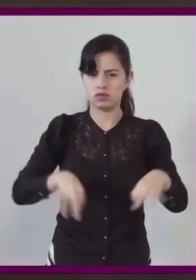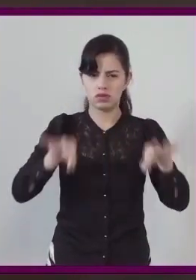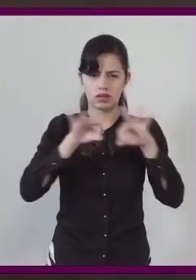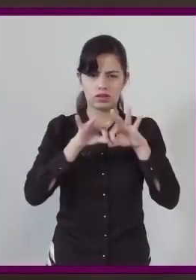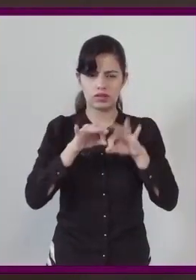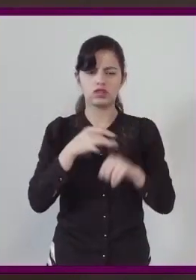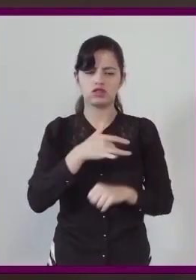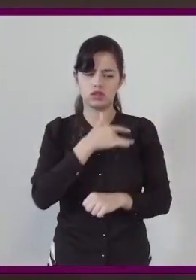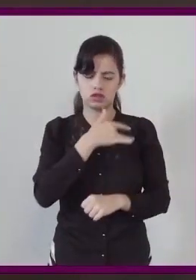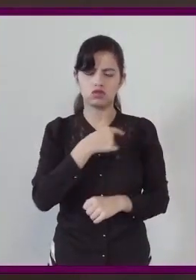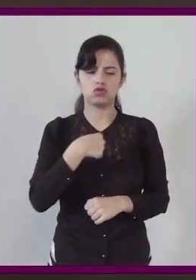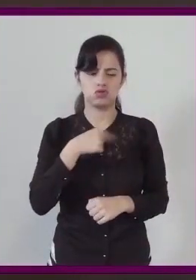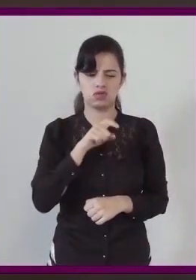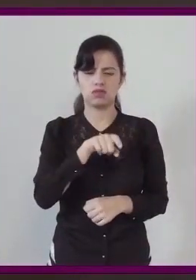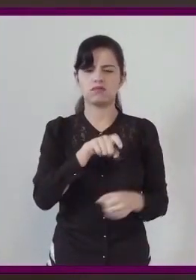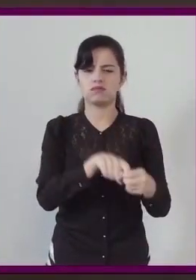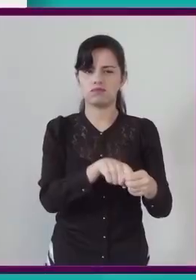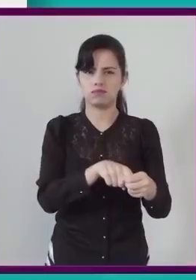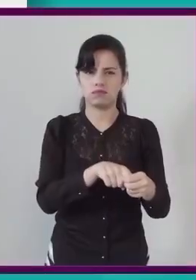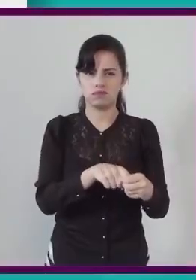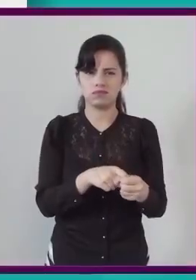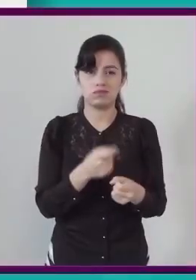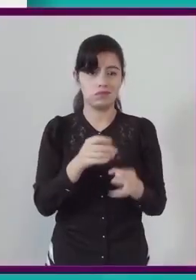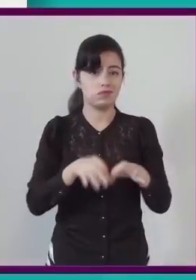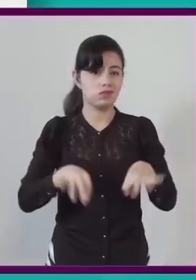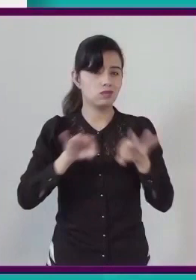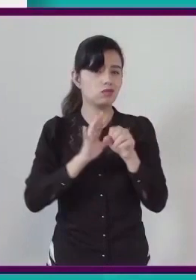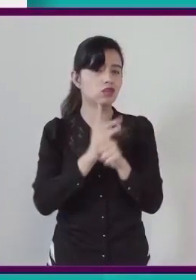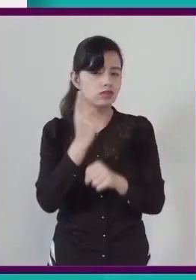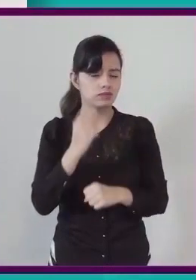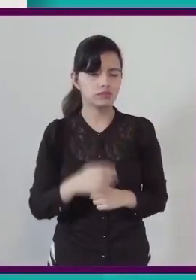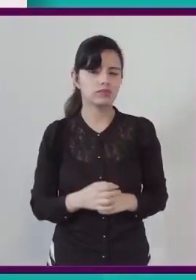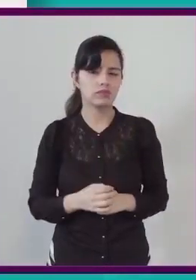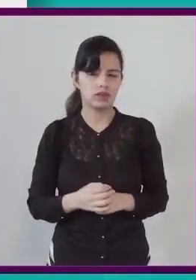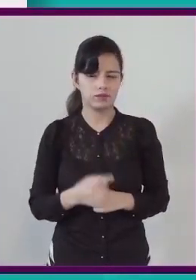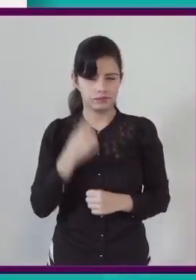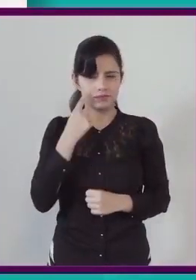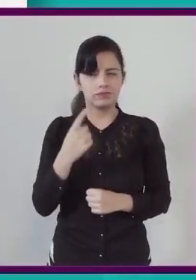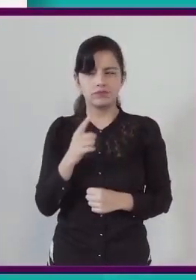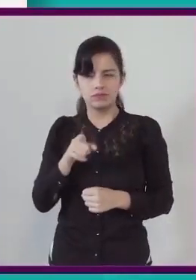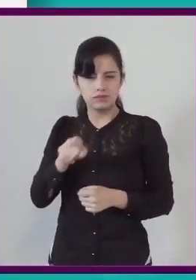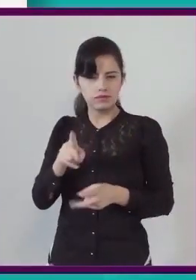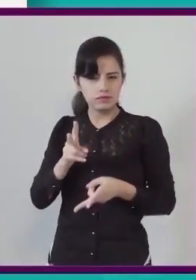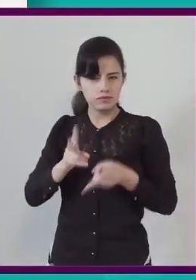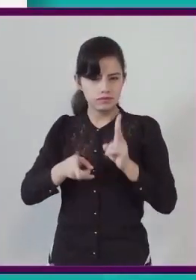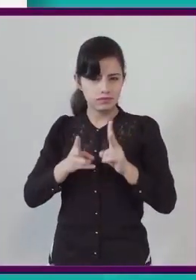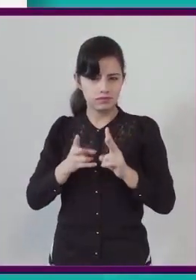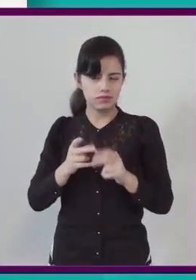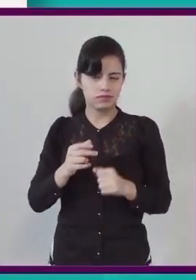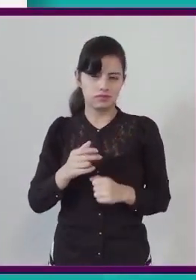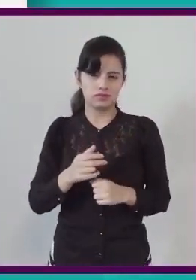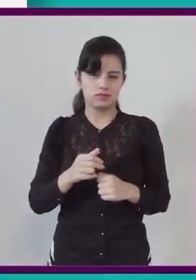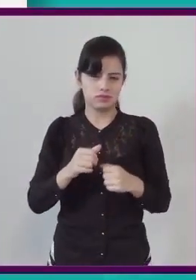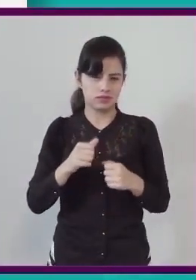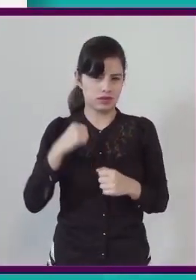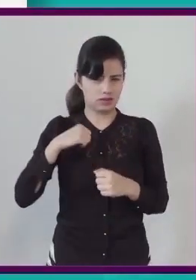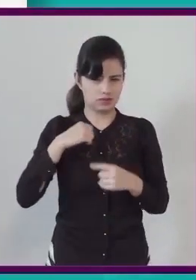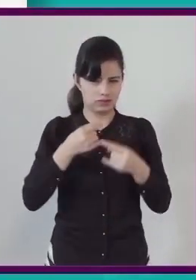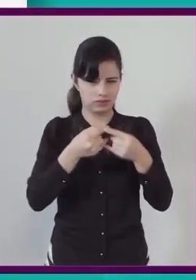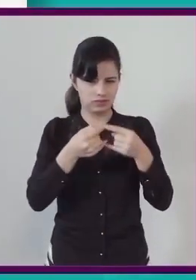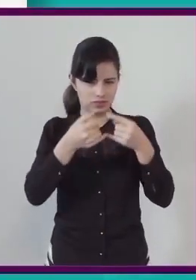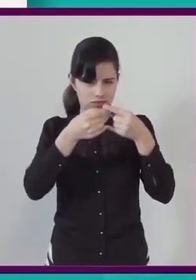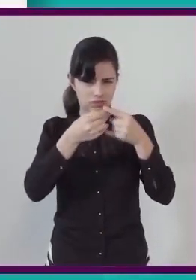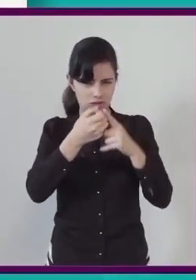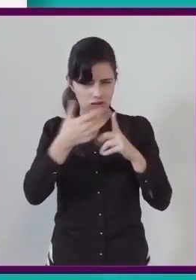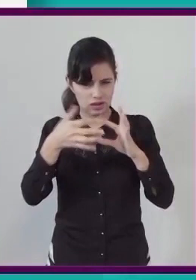ese sentido de pertenencia? Fíjate que en conversaciones con el antropólogo